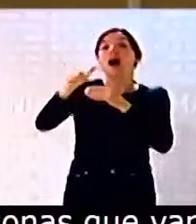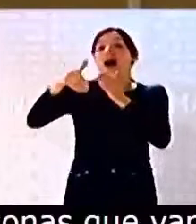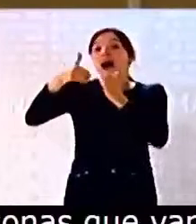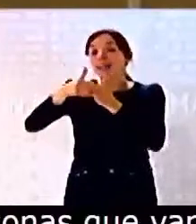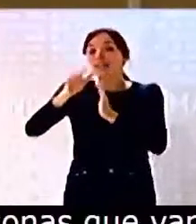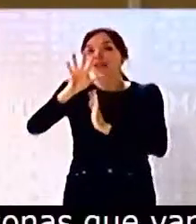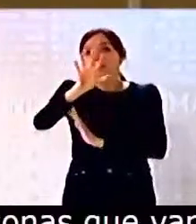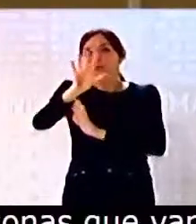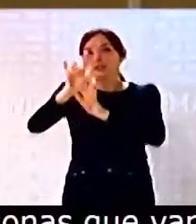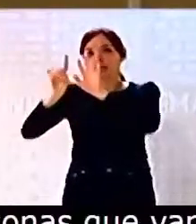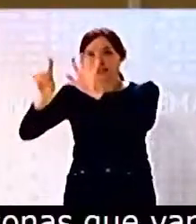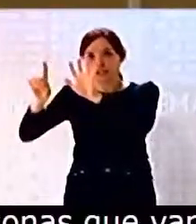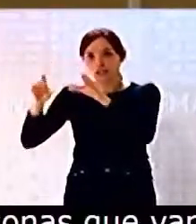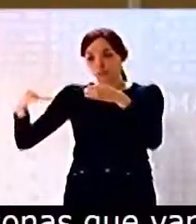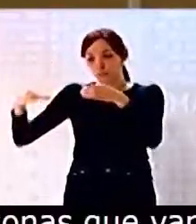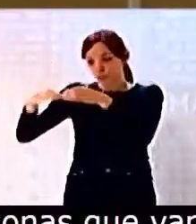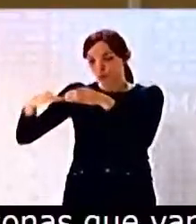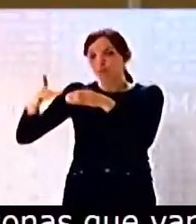años.